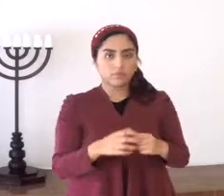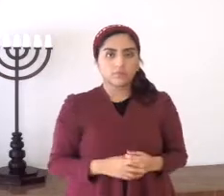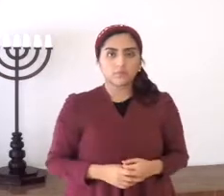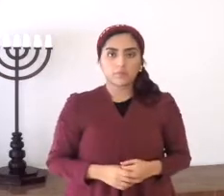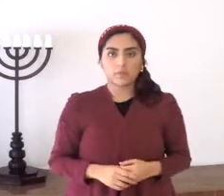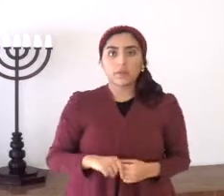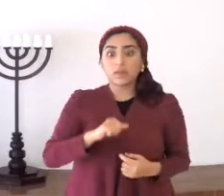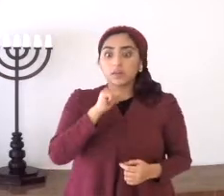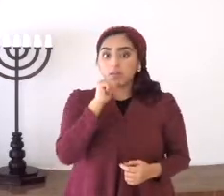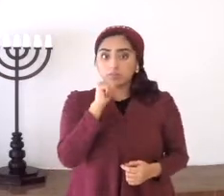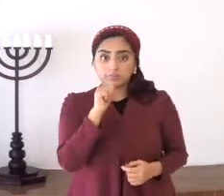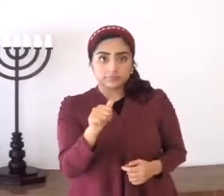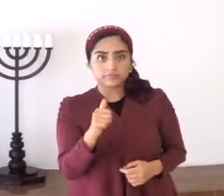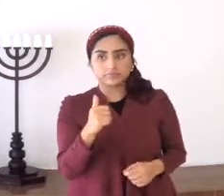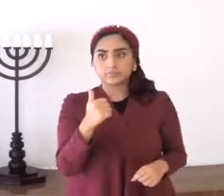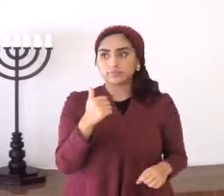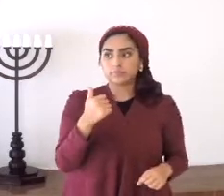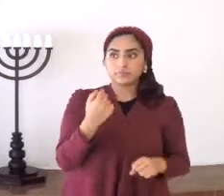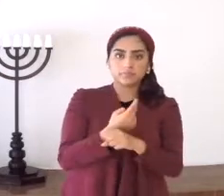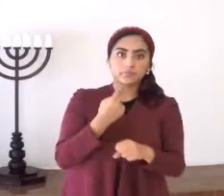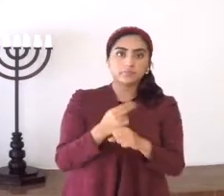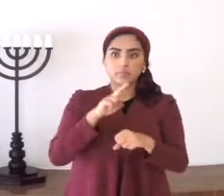juró por él mismo,